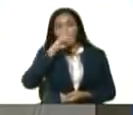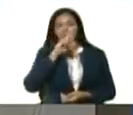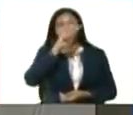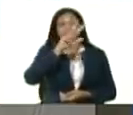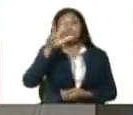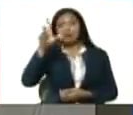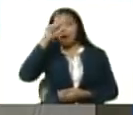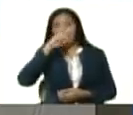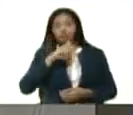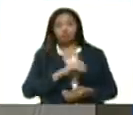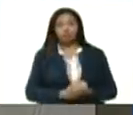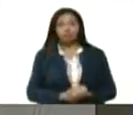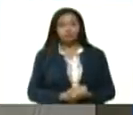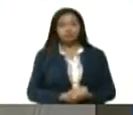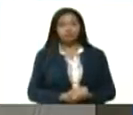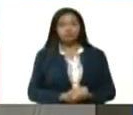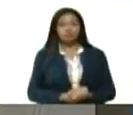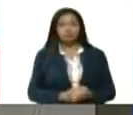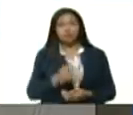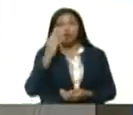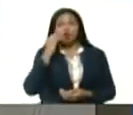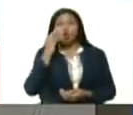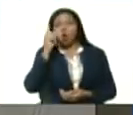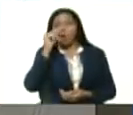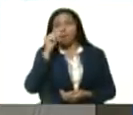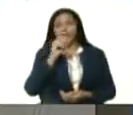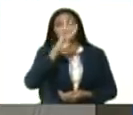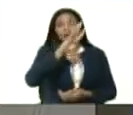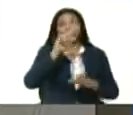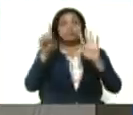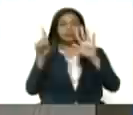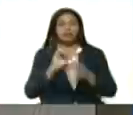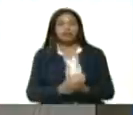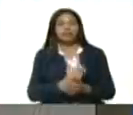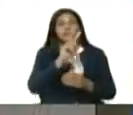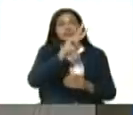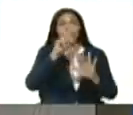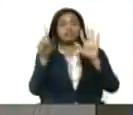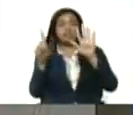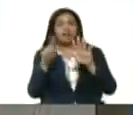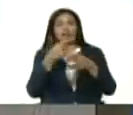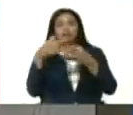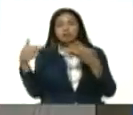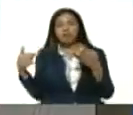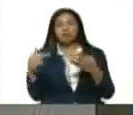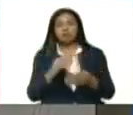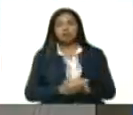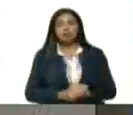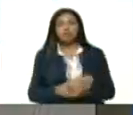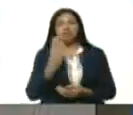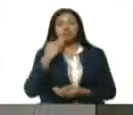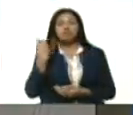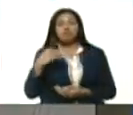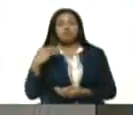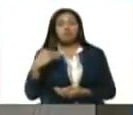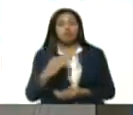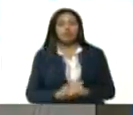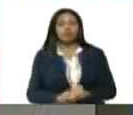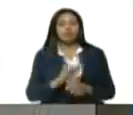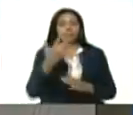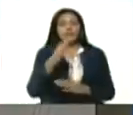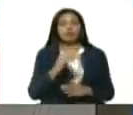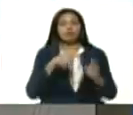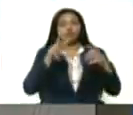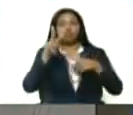edad, de 46 años de edad, de 26 años de edad y el restante son jóvenes entre los